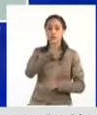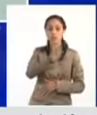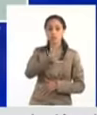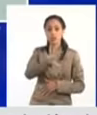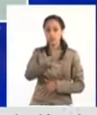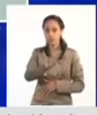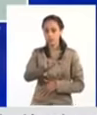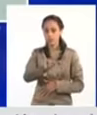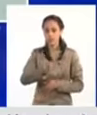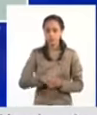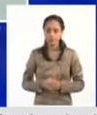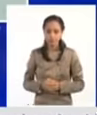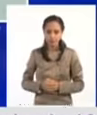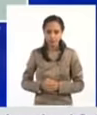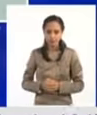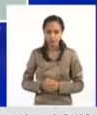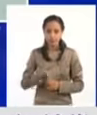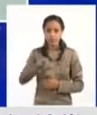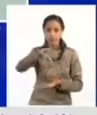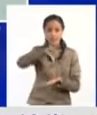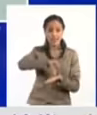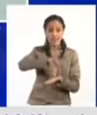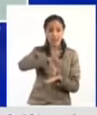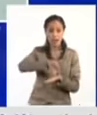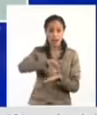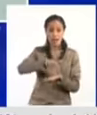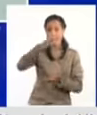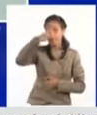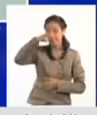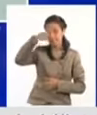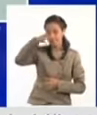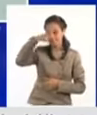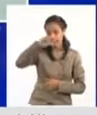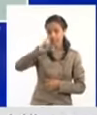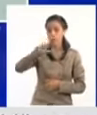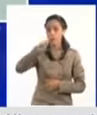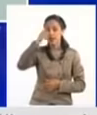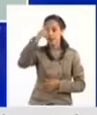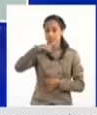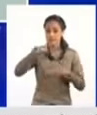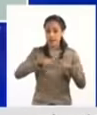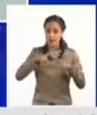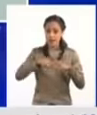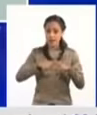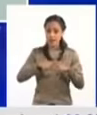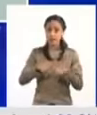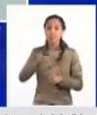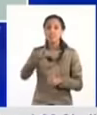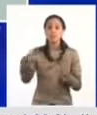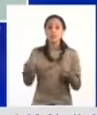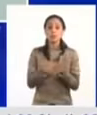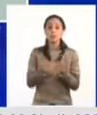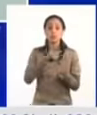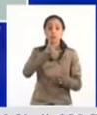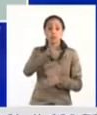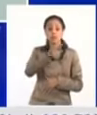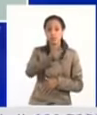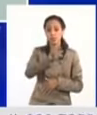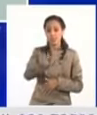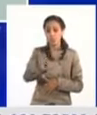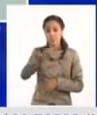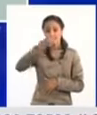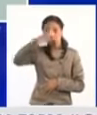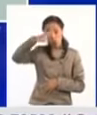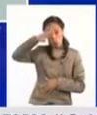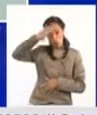19.256, Irán, México, Irak, Países Bajos con 6.926 y Cuba